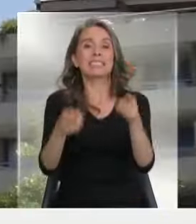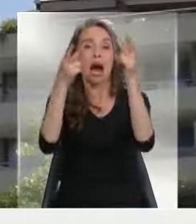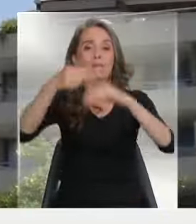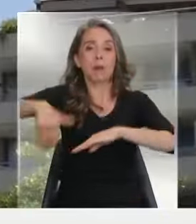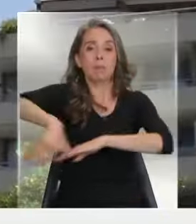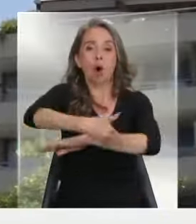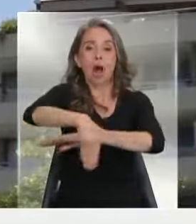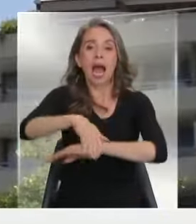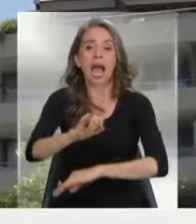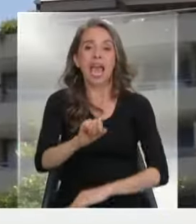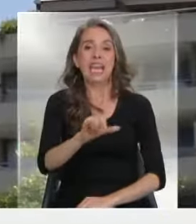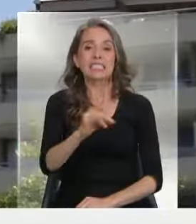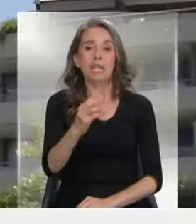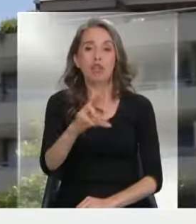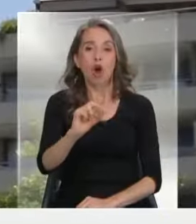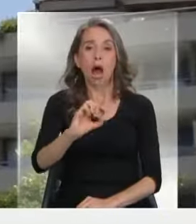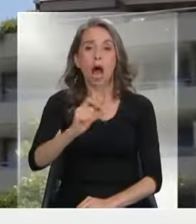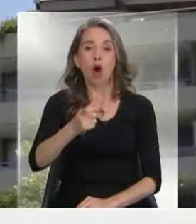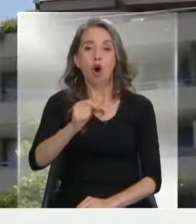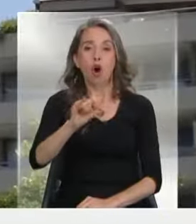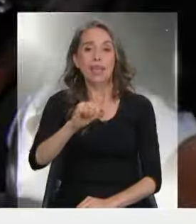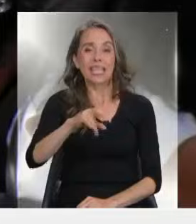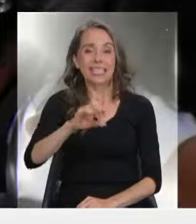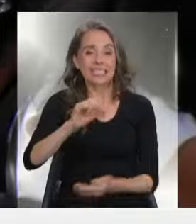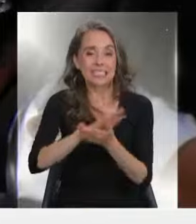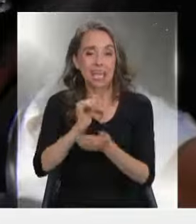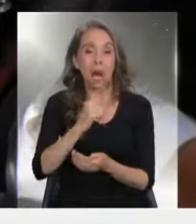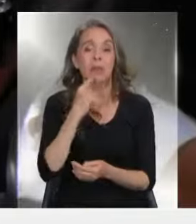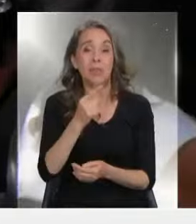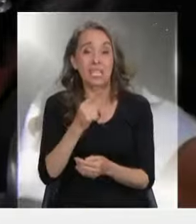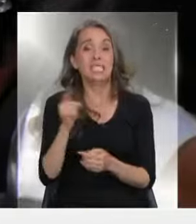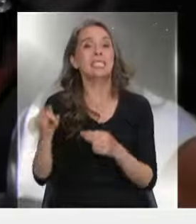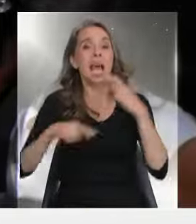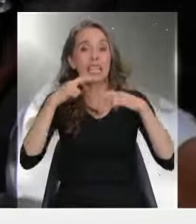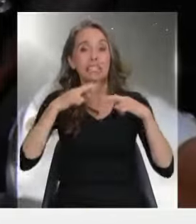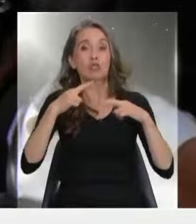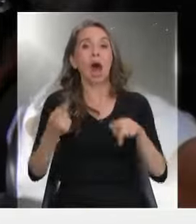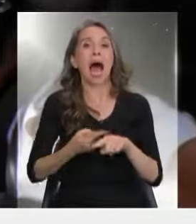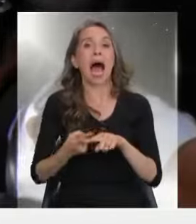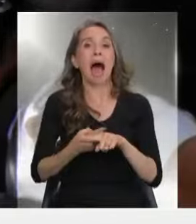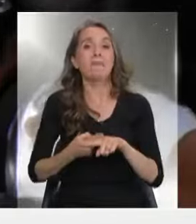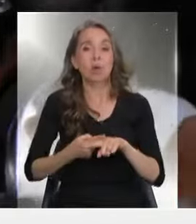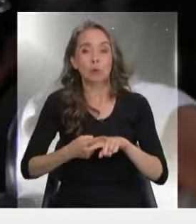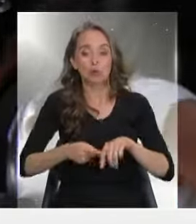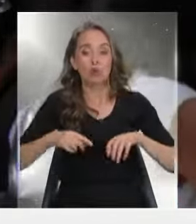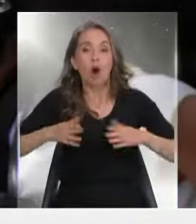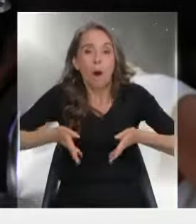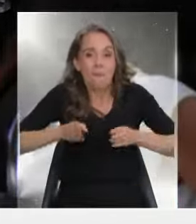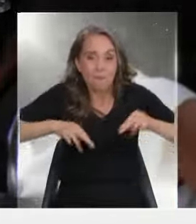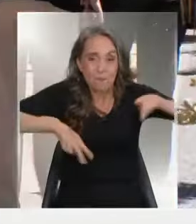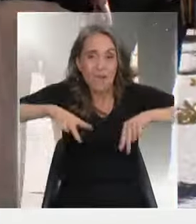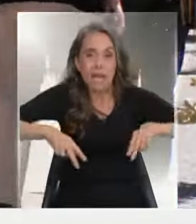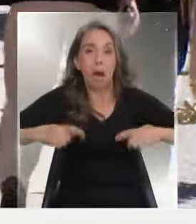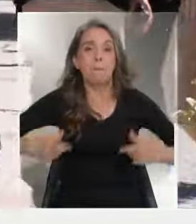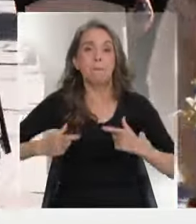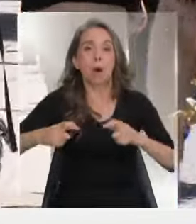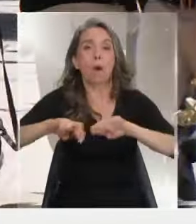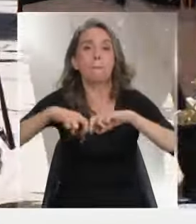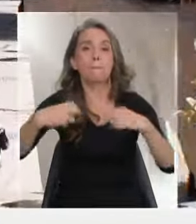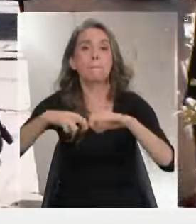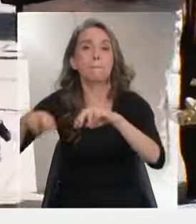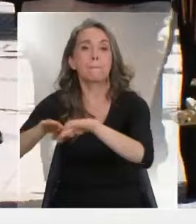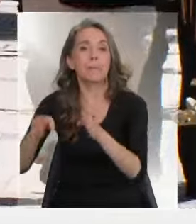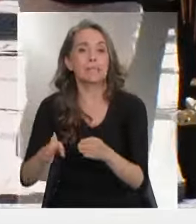Isidora Goyenechea denuncia una ocupación abusiva de las veredas por parte de los restaurantes, abriendo el debate